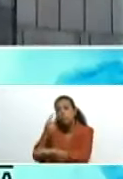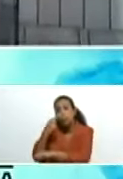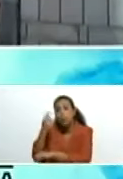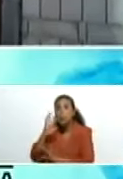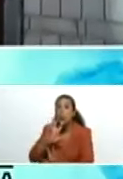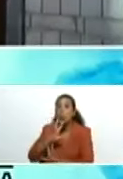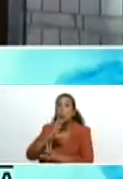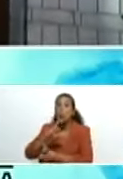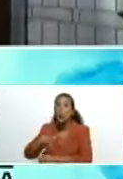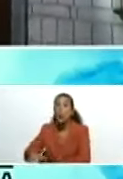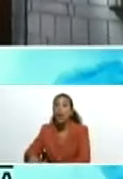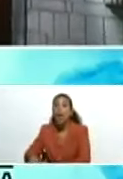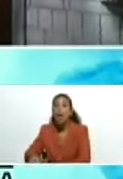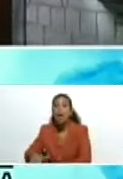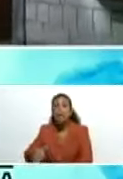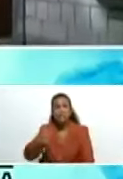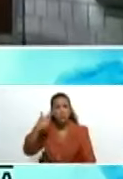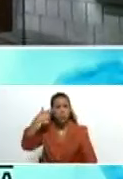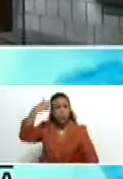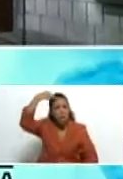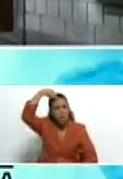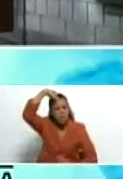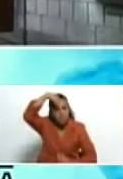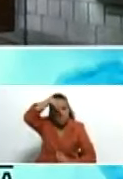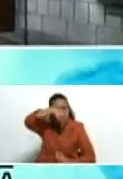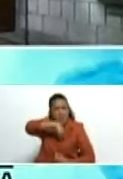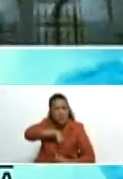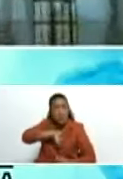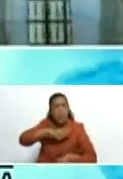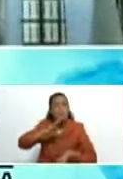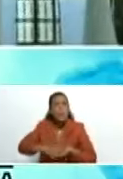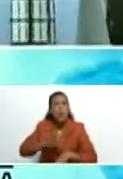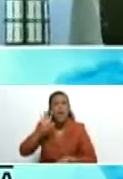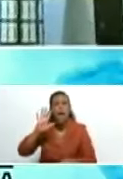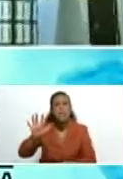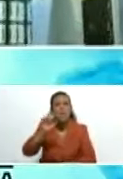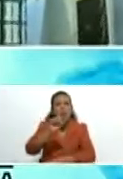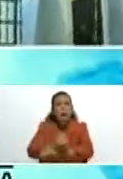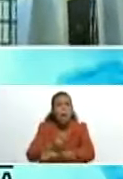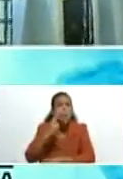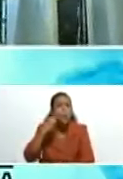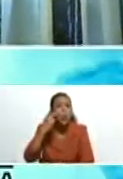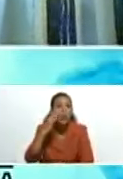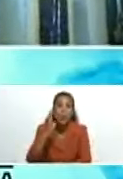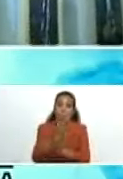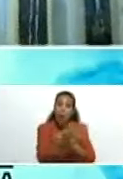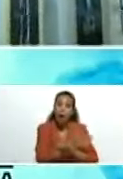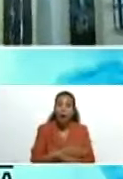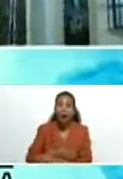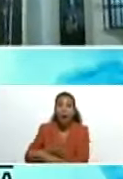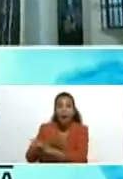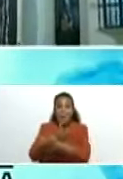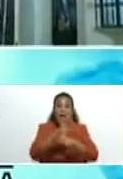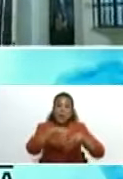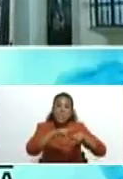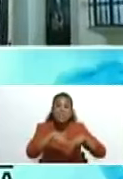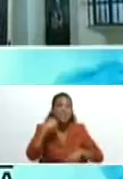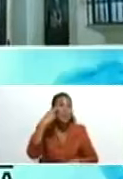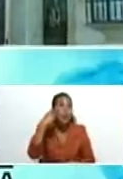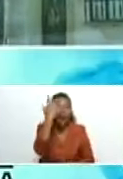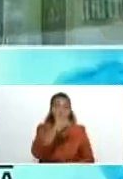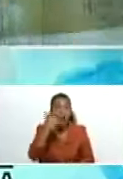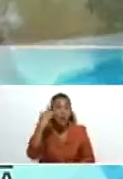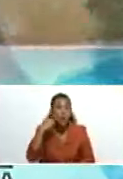Cuentan que tenía un conflicto desde niño y joven, porque él jugaba con los niños